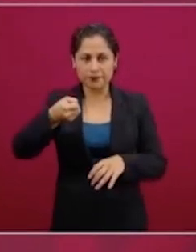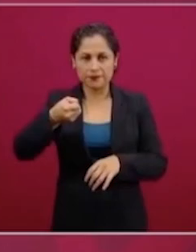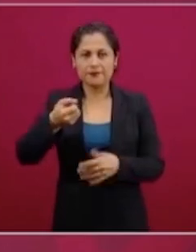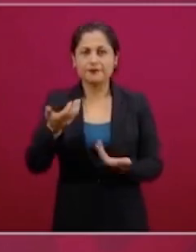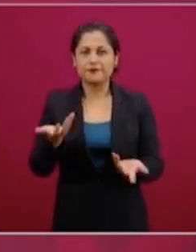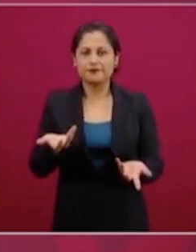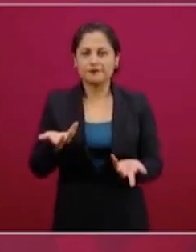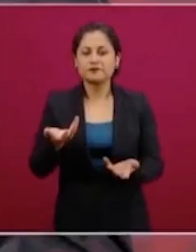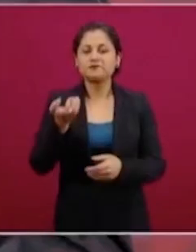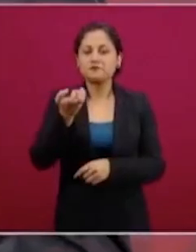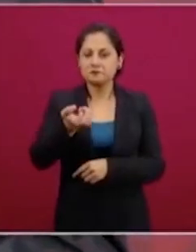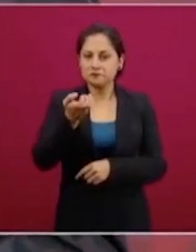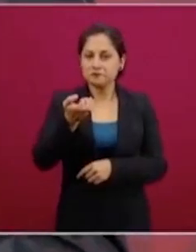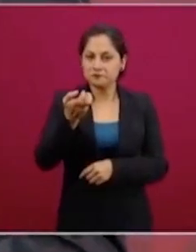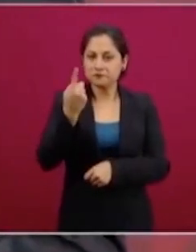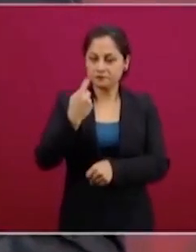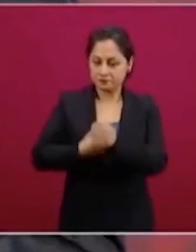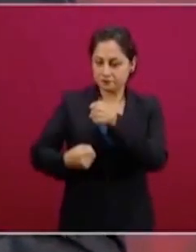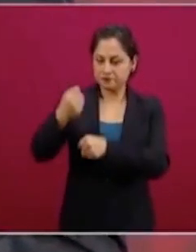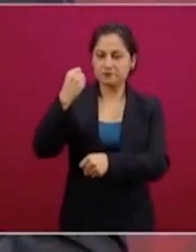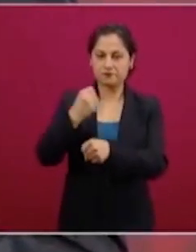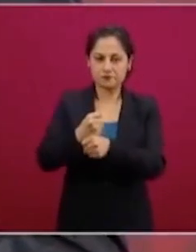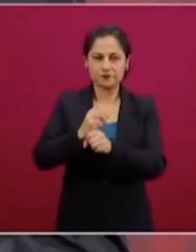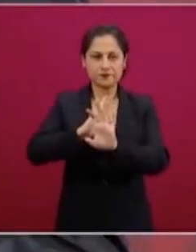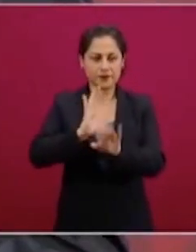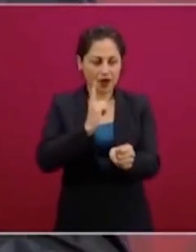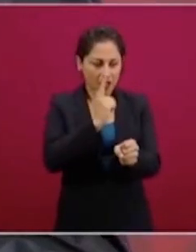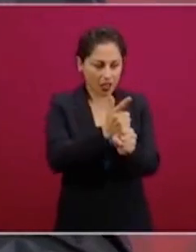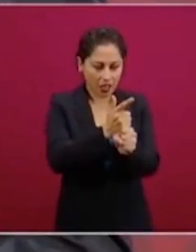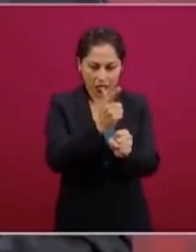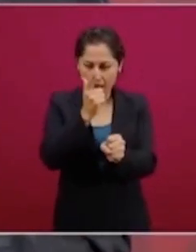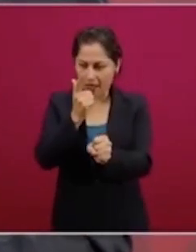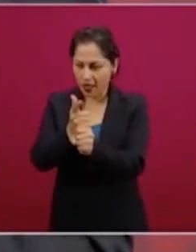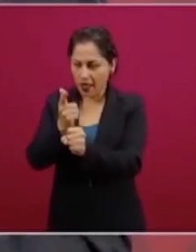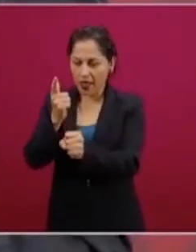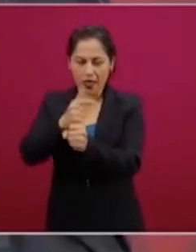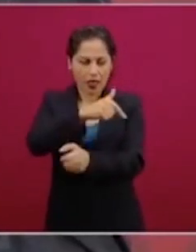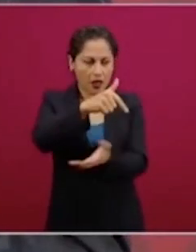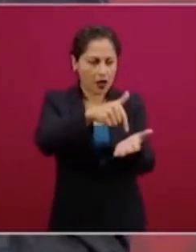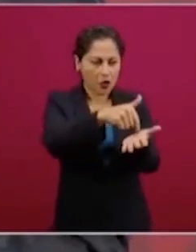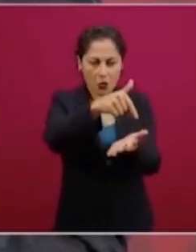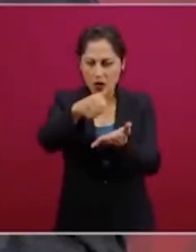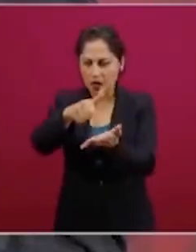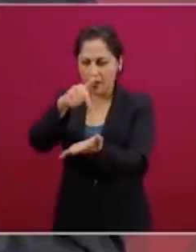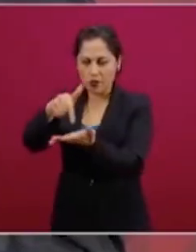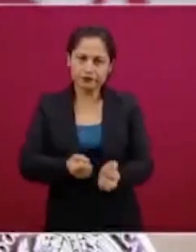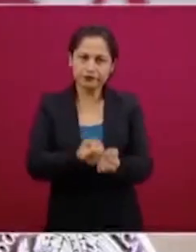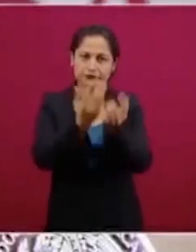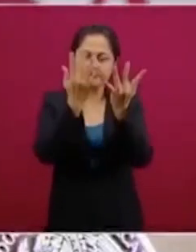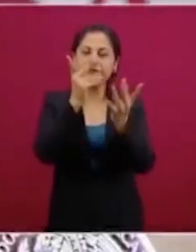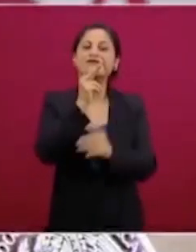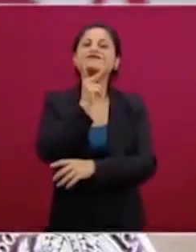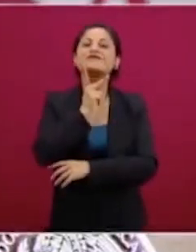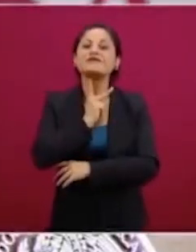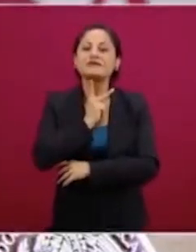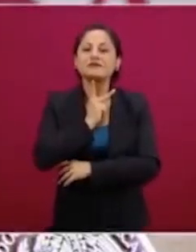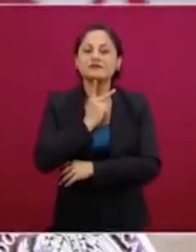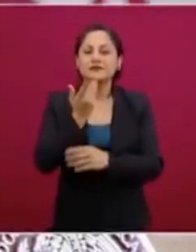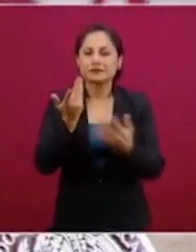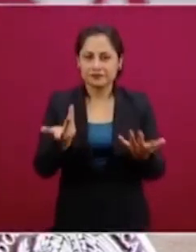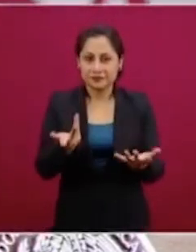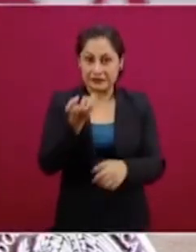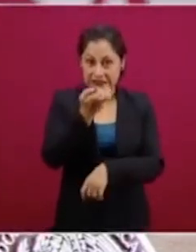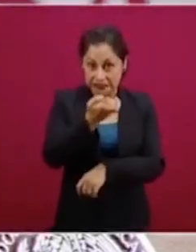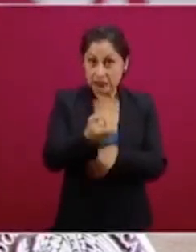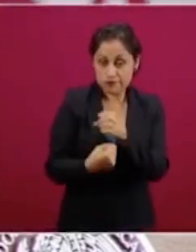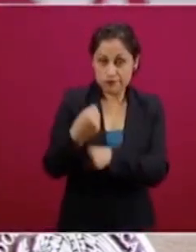trabajó en campos nuevos y ya tenemos esos pozos. Y esos pozos